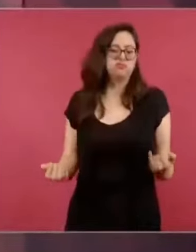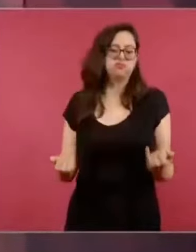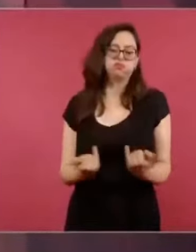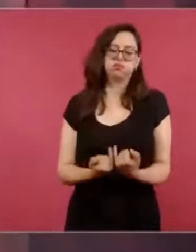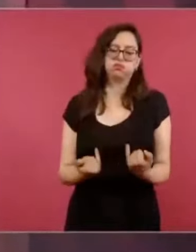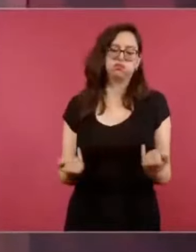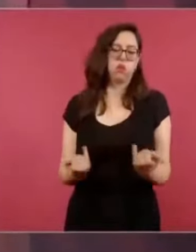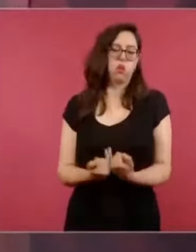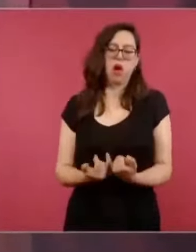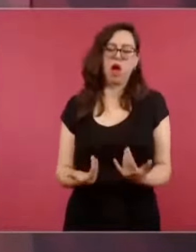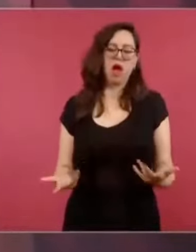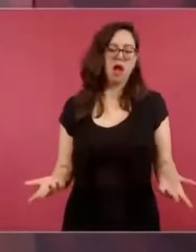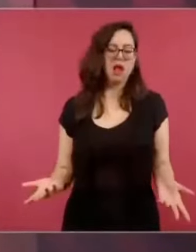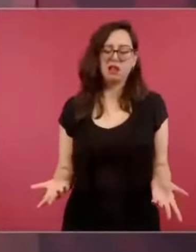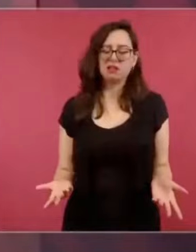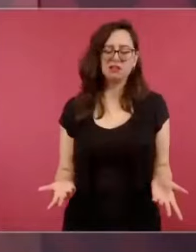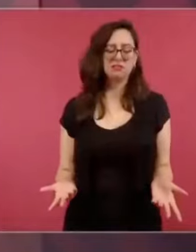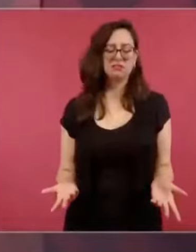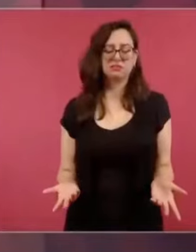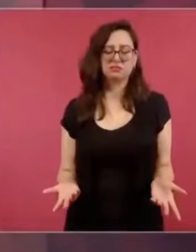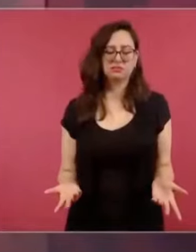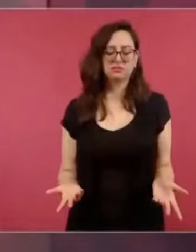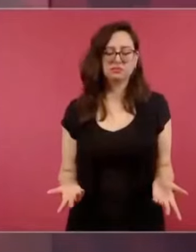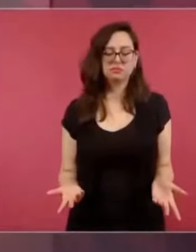tienen vínculos